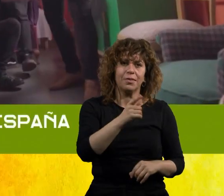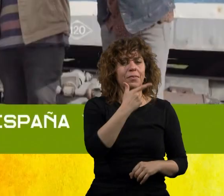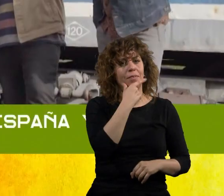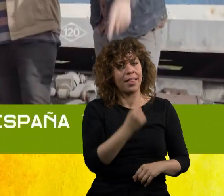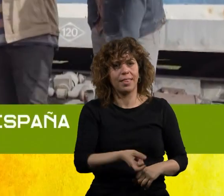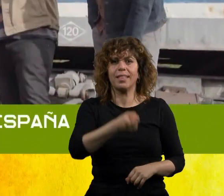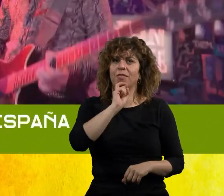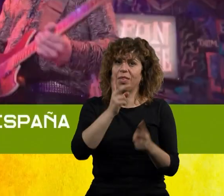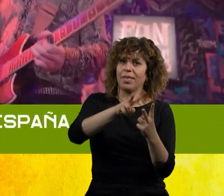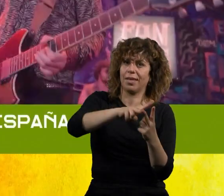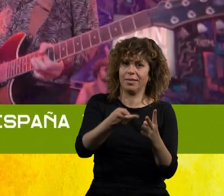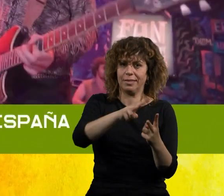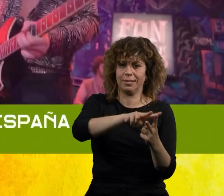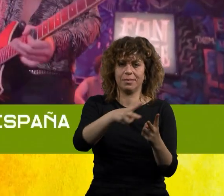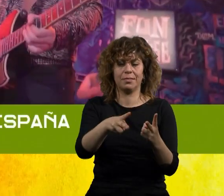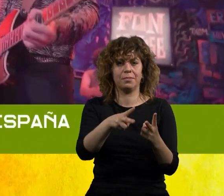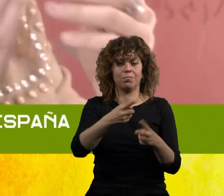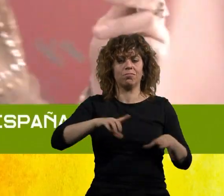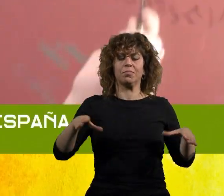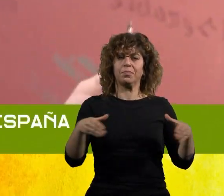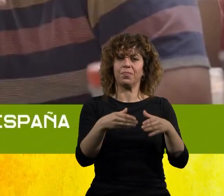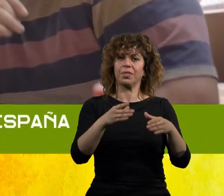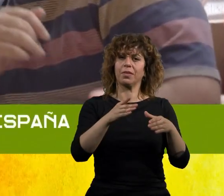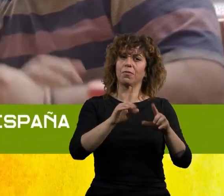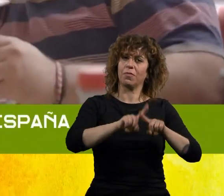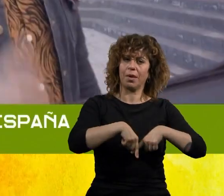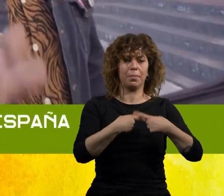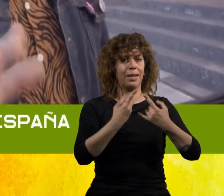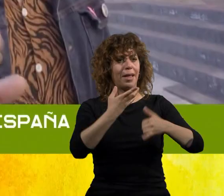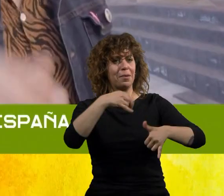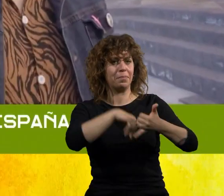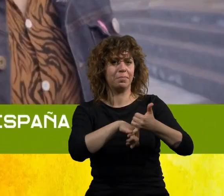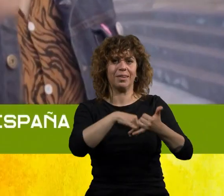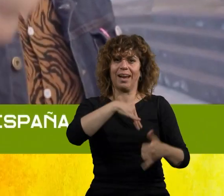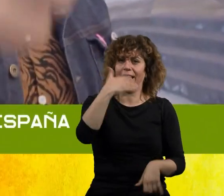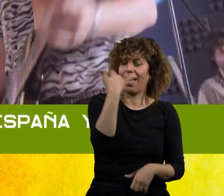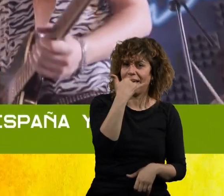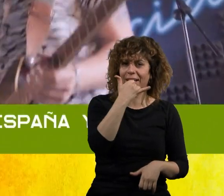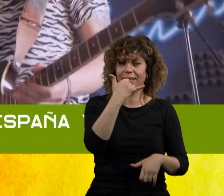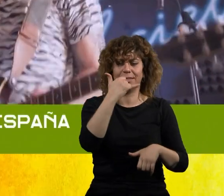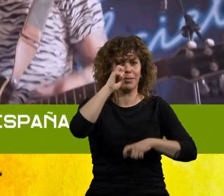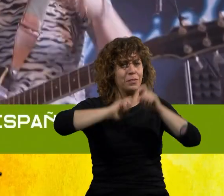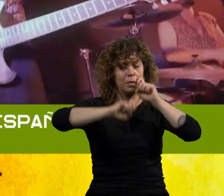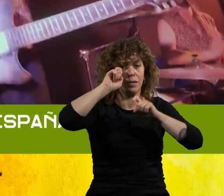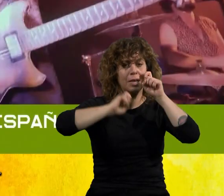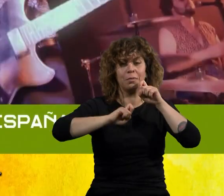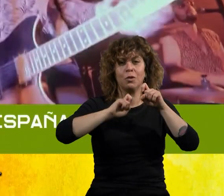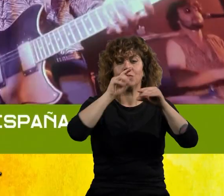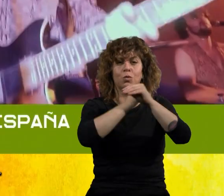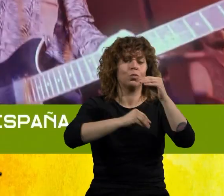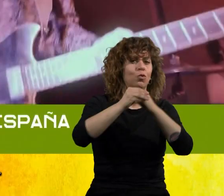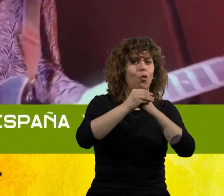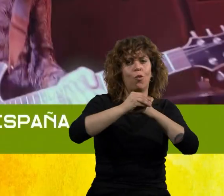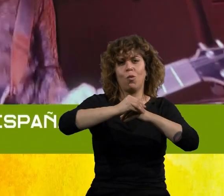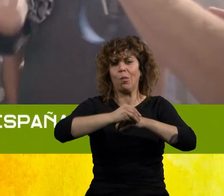y es difícil a la vez. Somos como familia, matrimonio, pues nos reímos, lloramos, nos besamos,